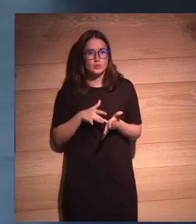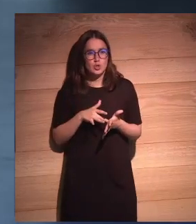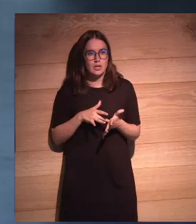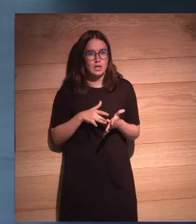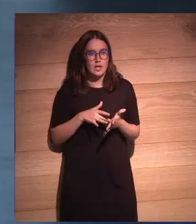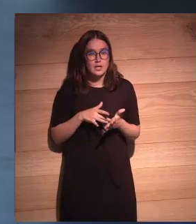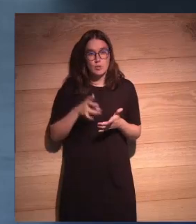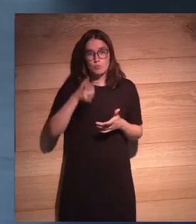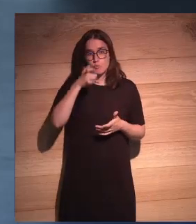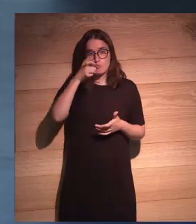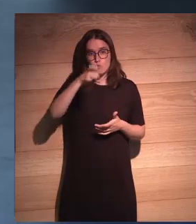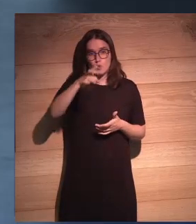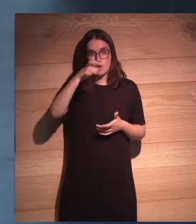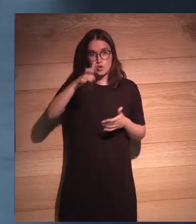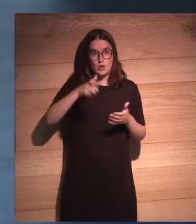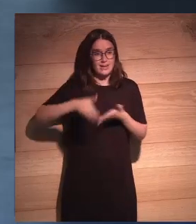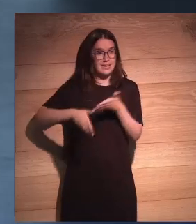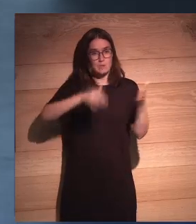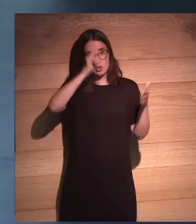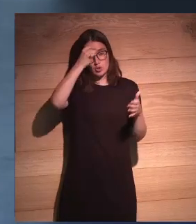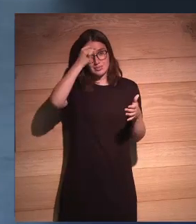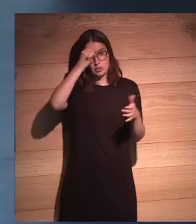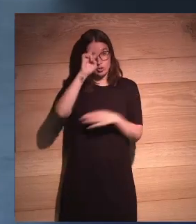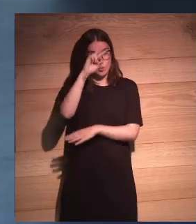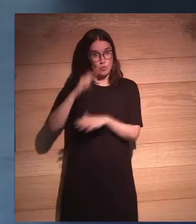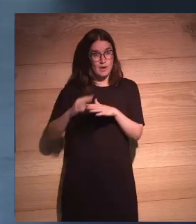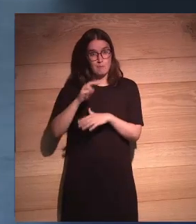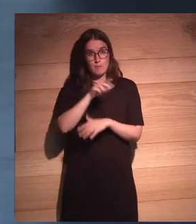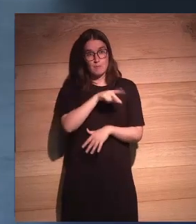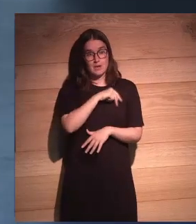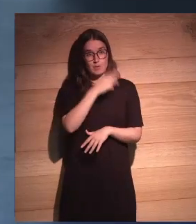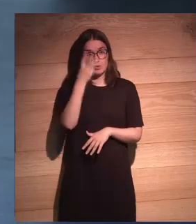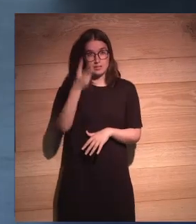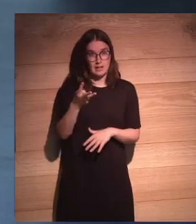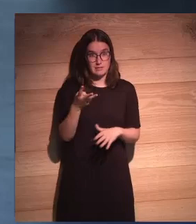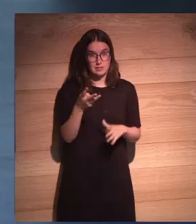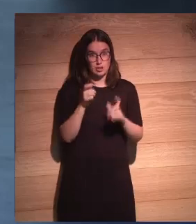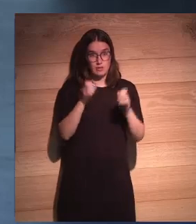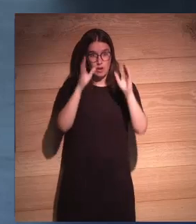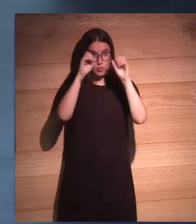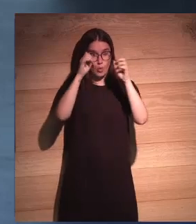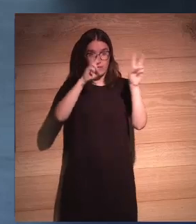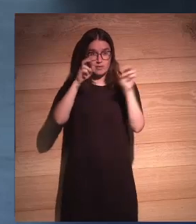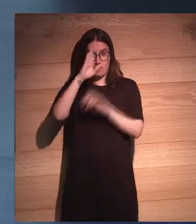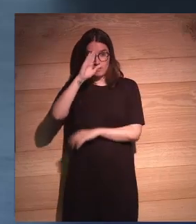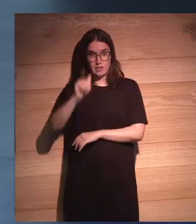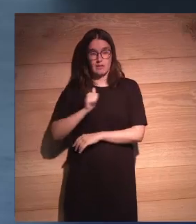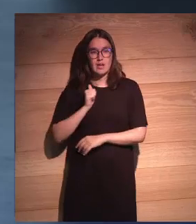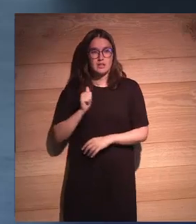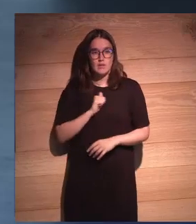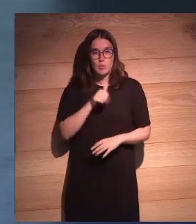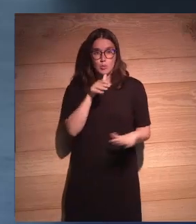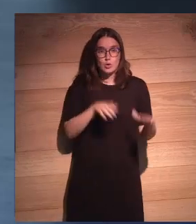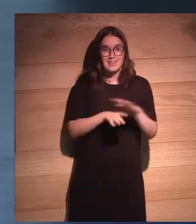en Guichón, un pueblo que hay en el Camino de los Indios Perdidos. Hay 3 premios de los que da Google a temas de inteligencia artificial